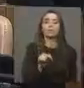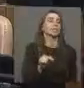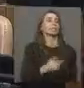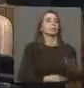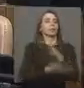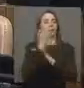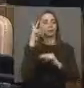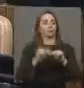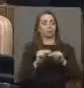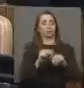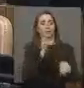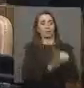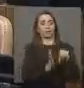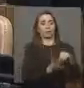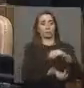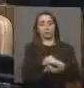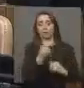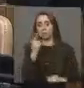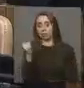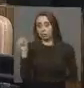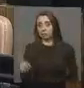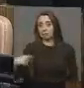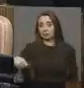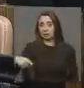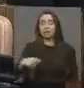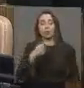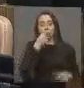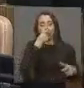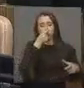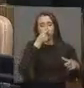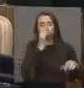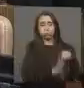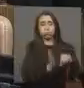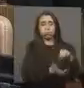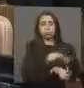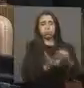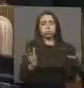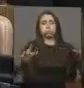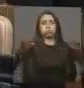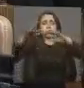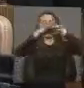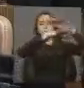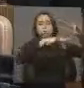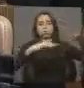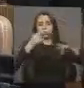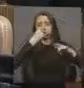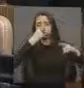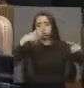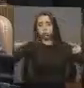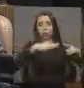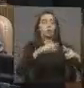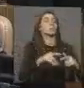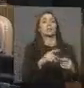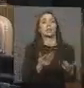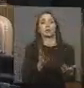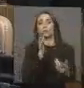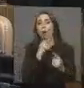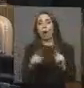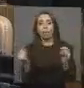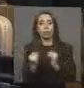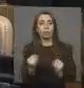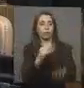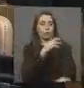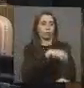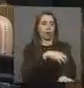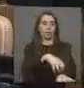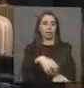de calefacción como lo hacen ahora y contaminante cuando no hay alternativa para otras naciones viable hoy día distinta es simplemente un despropósito